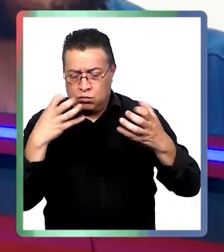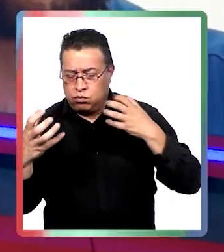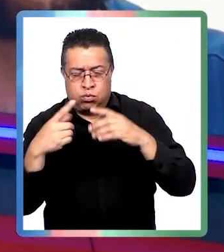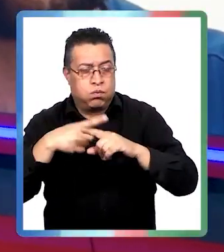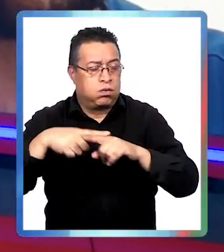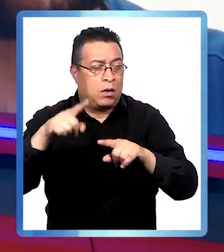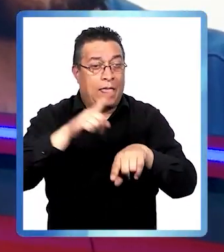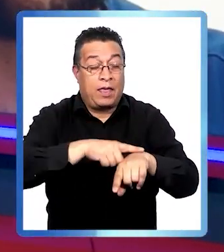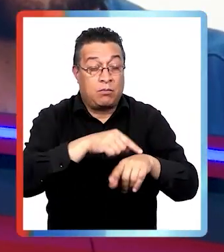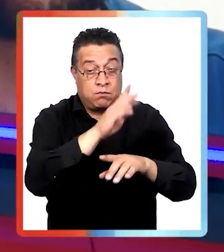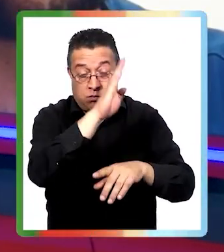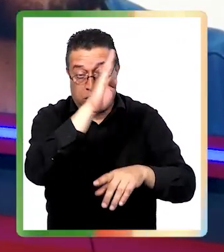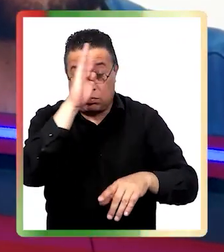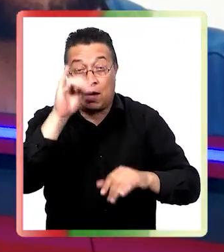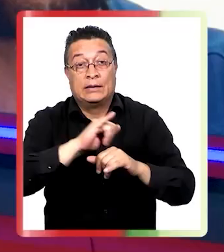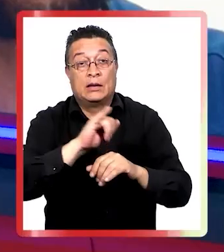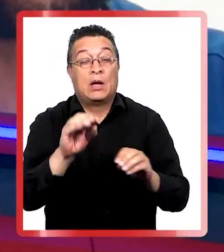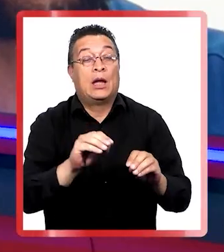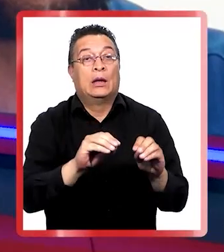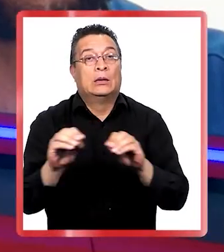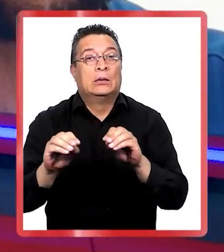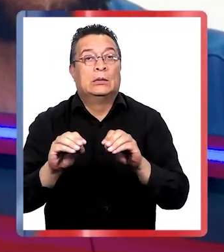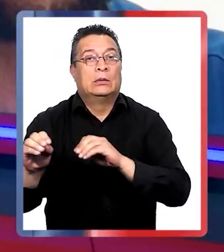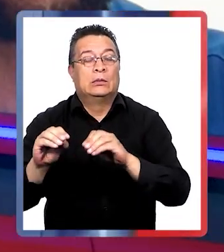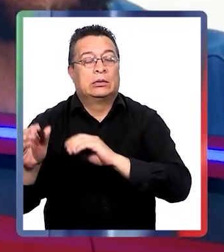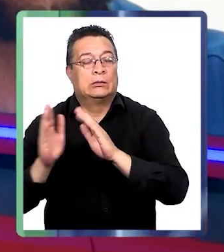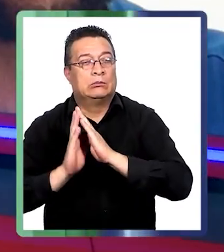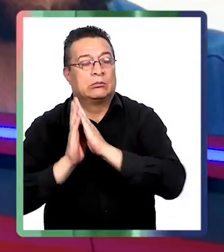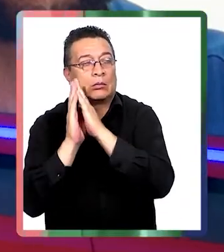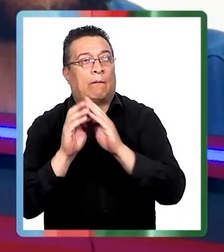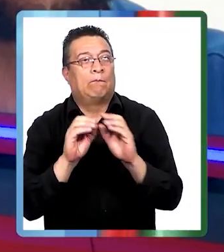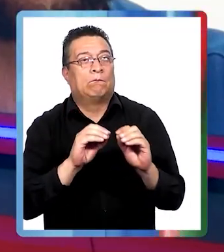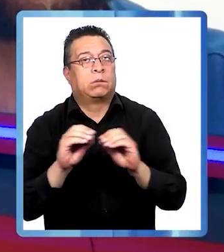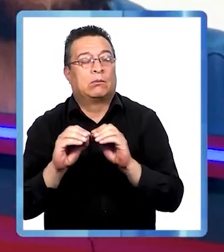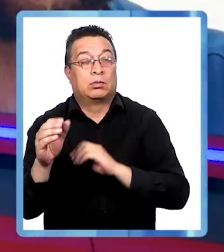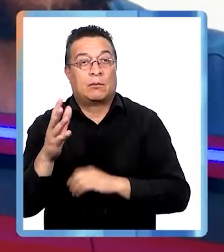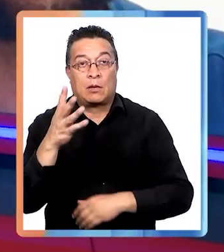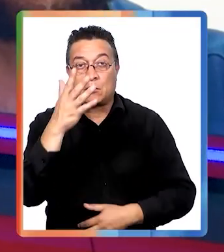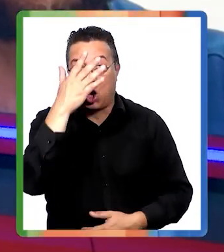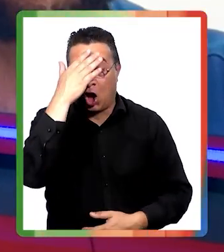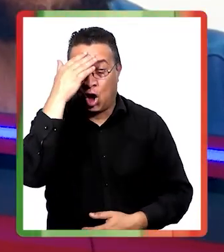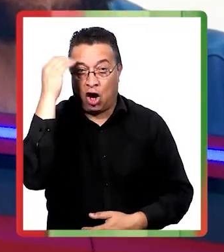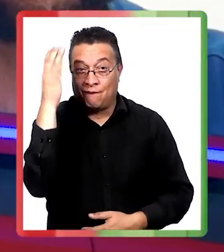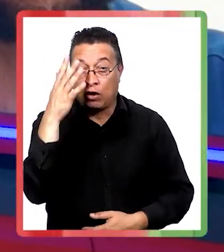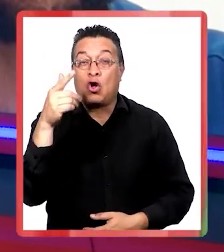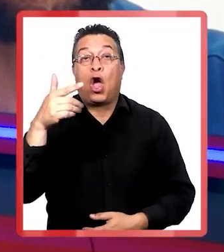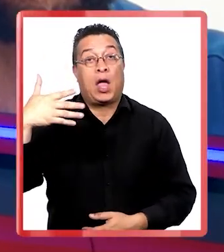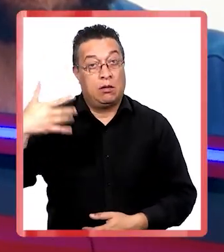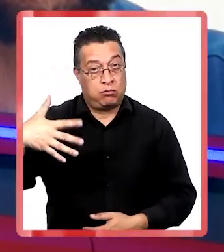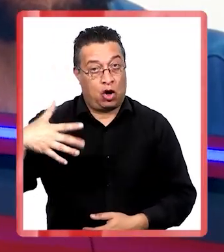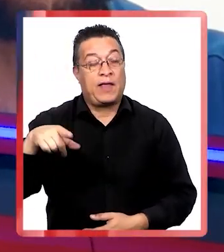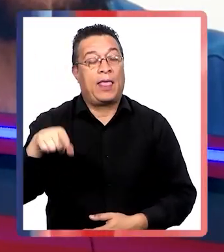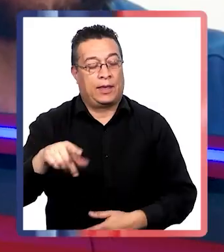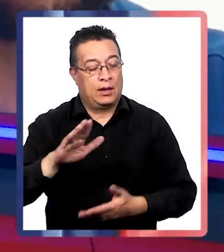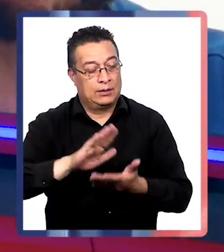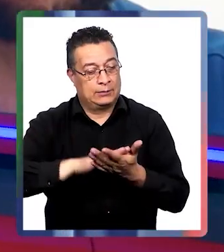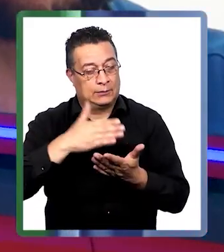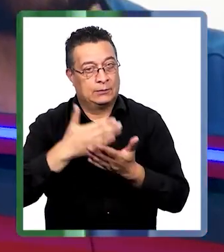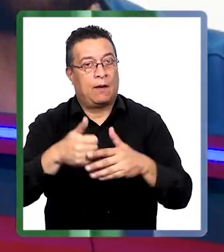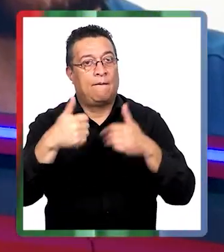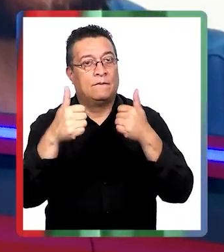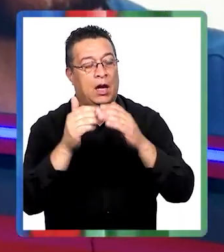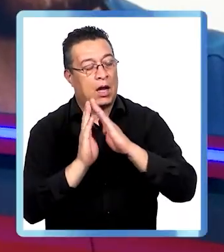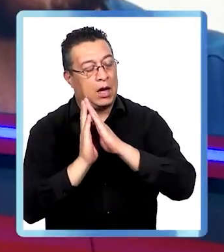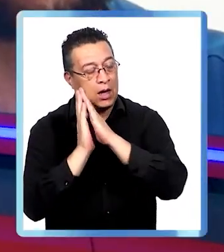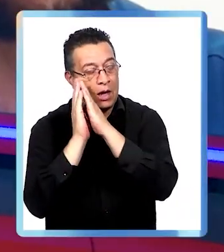me parece que cada vez vamos pateando más la hora de dormir, la hora del sueño y se nos va olvidando lo importante que es acumular